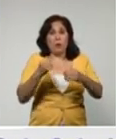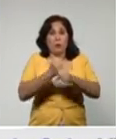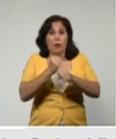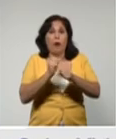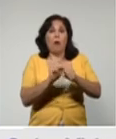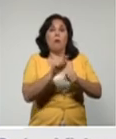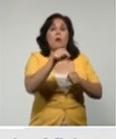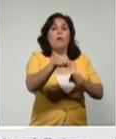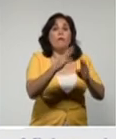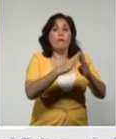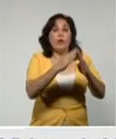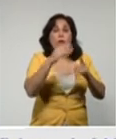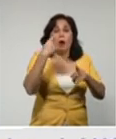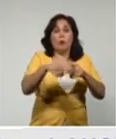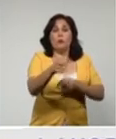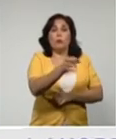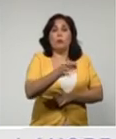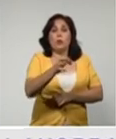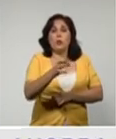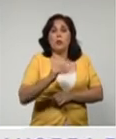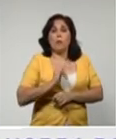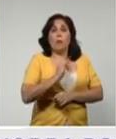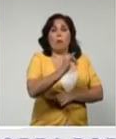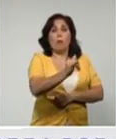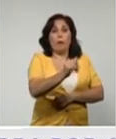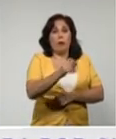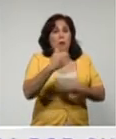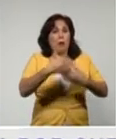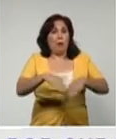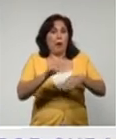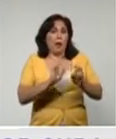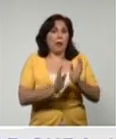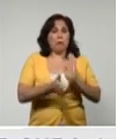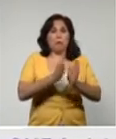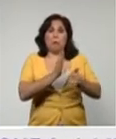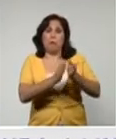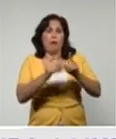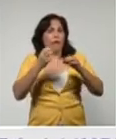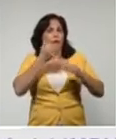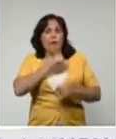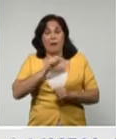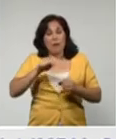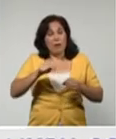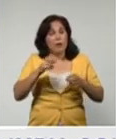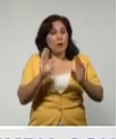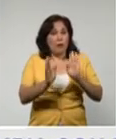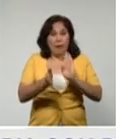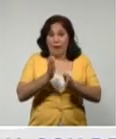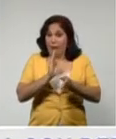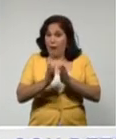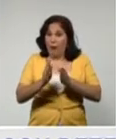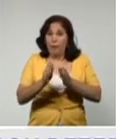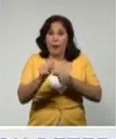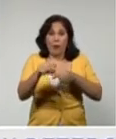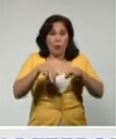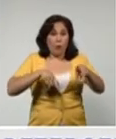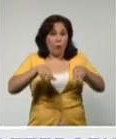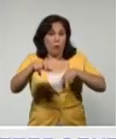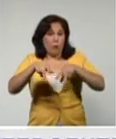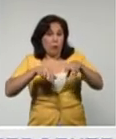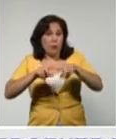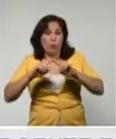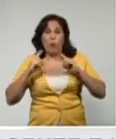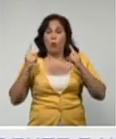lugar, vivimos en otro, y por lo tanto la movilidad hace muy complejo el control si cada